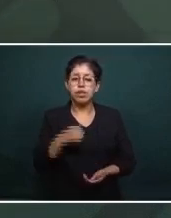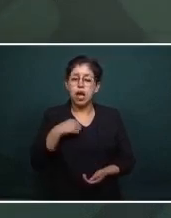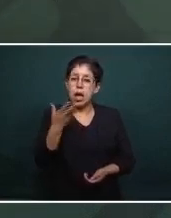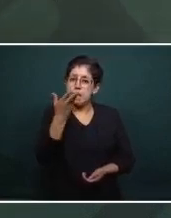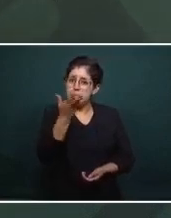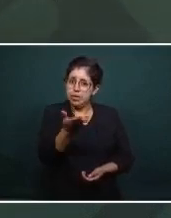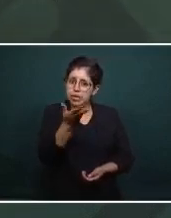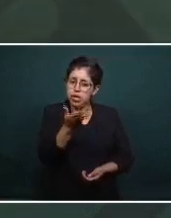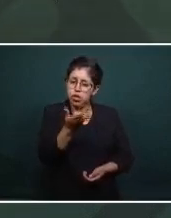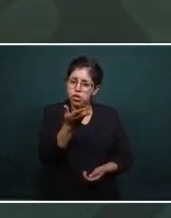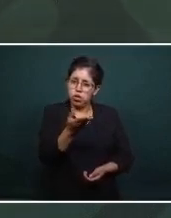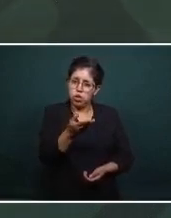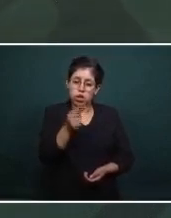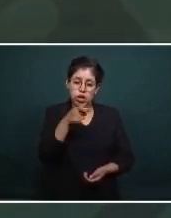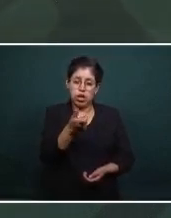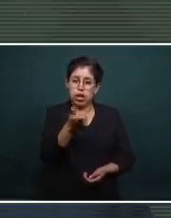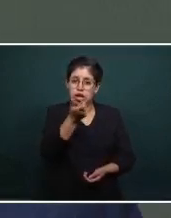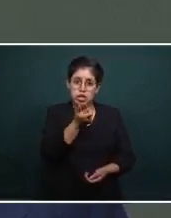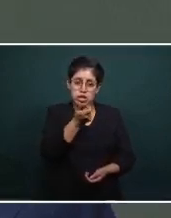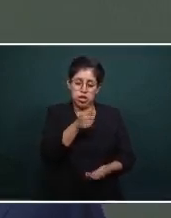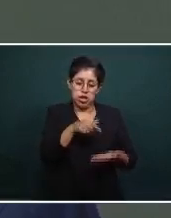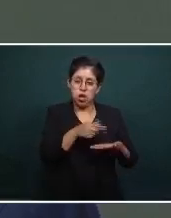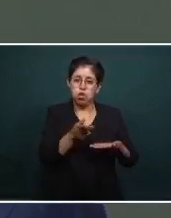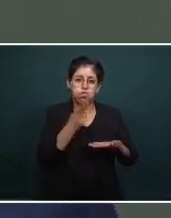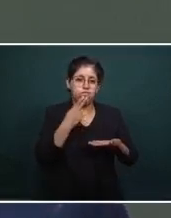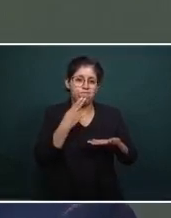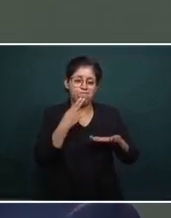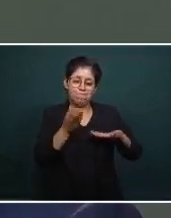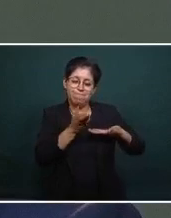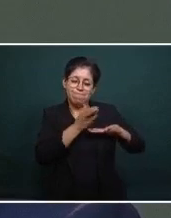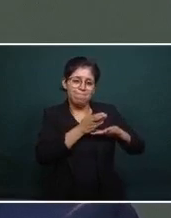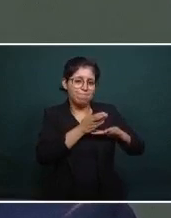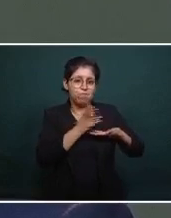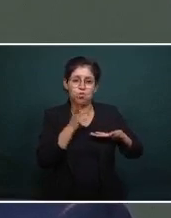solicitado la congelación de las cuentas